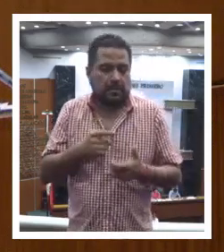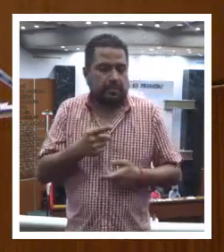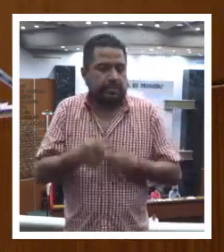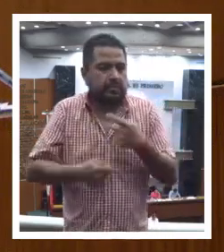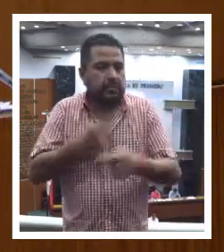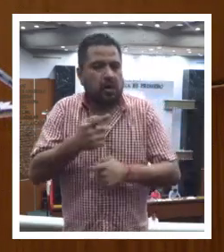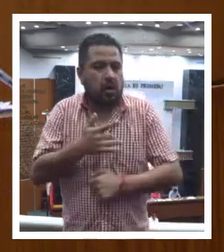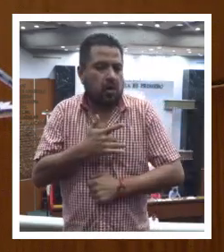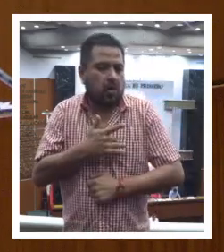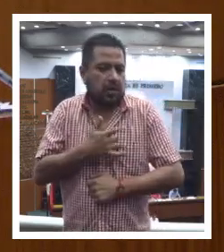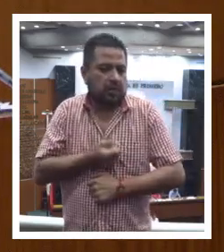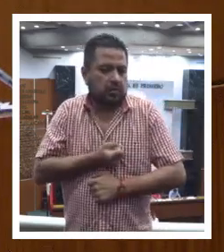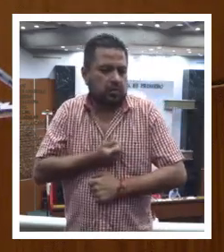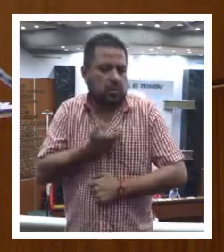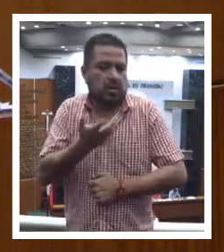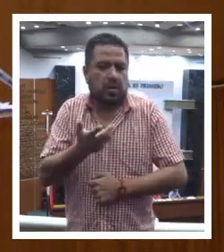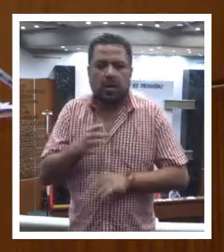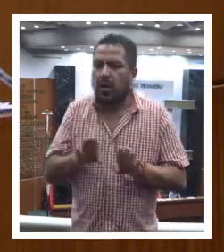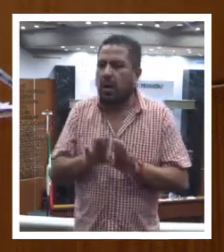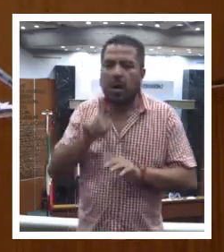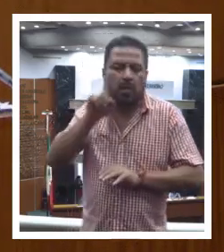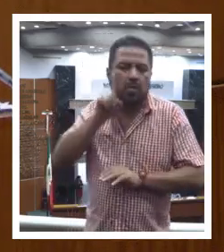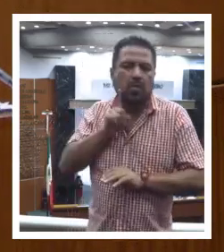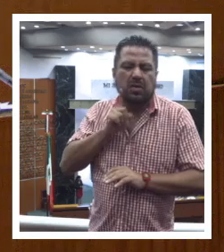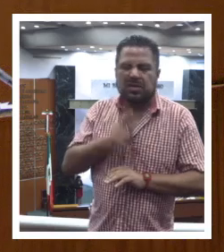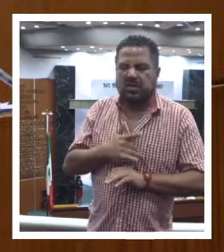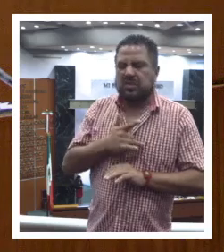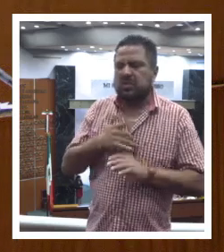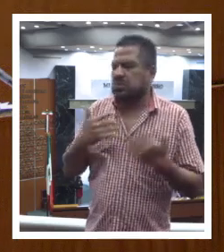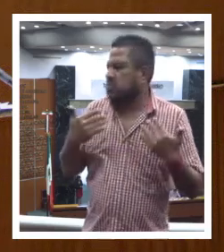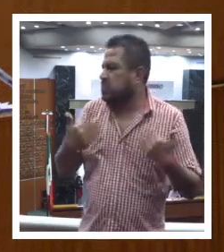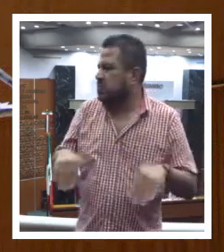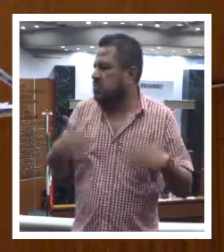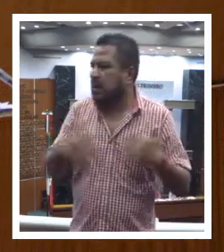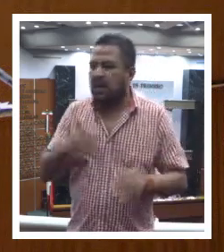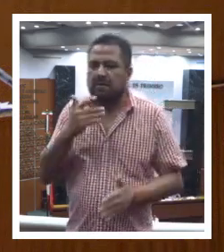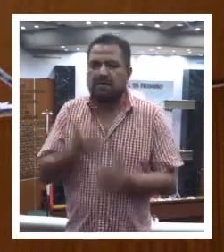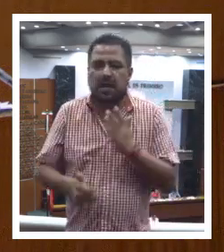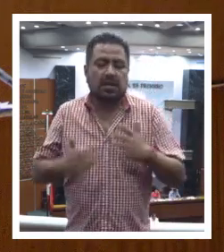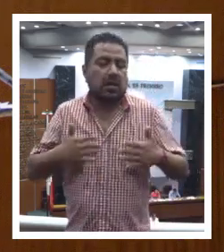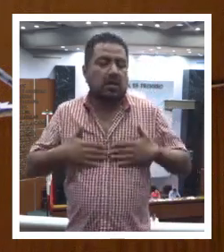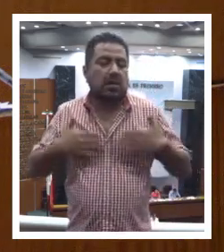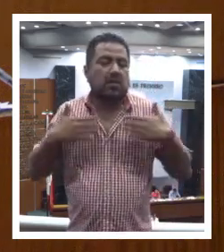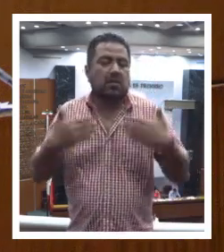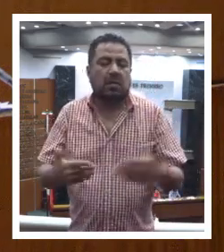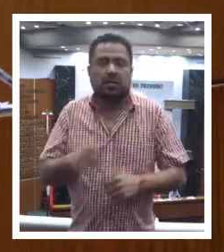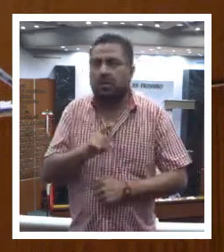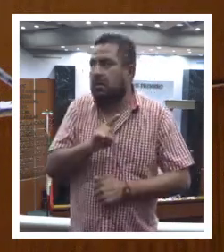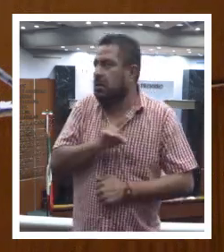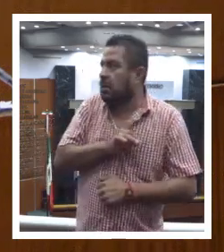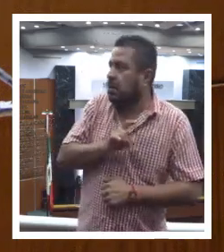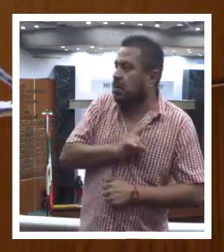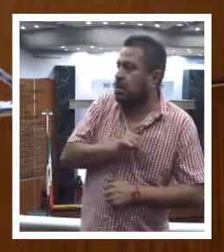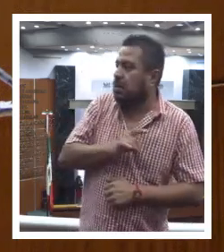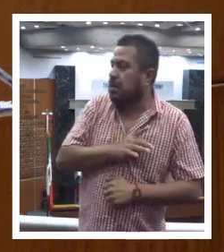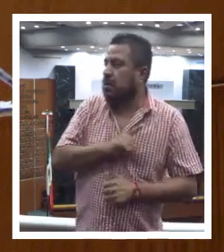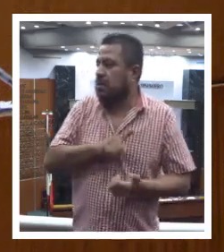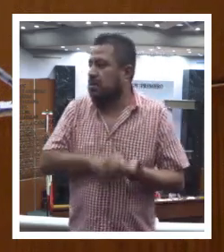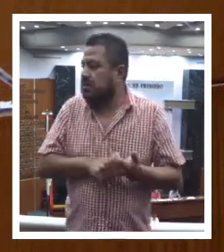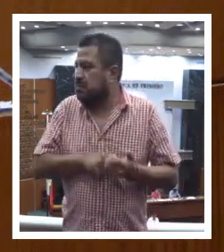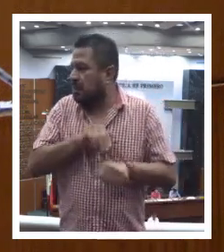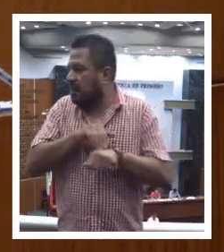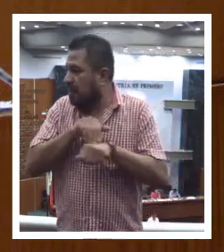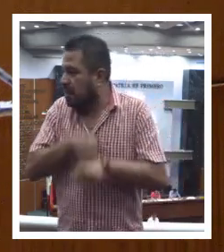corazón. Como mujeres cargamos con el peso de la desconfianza, del miedo, de la